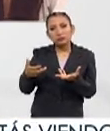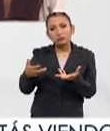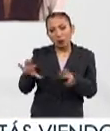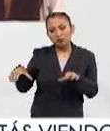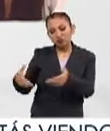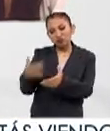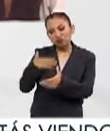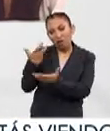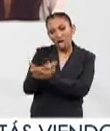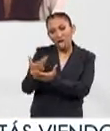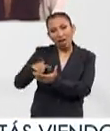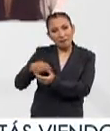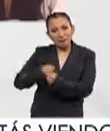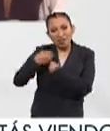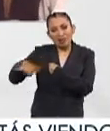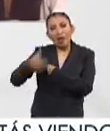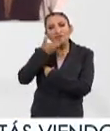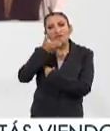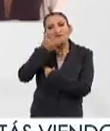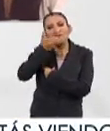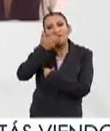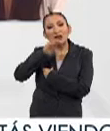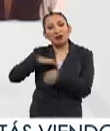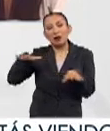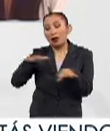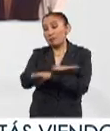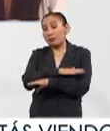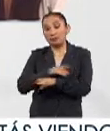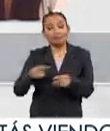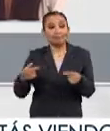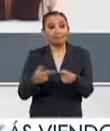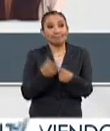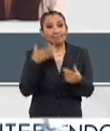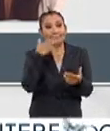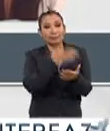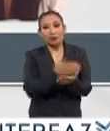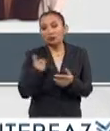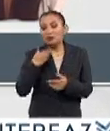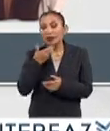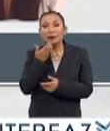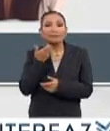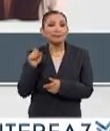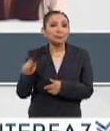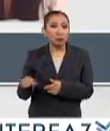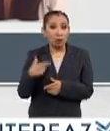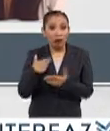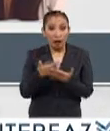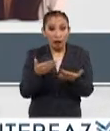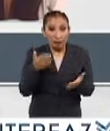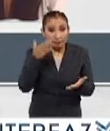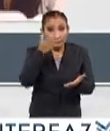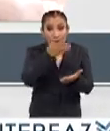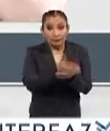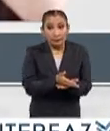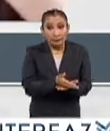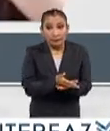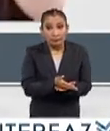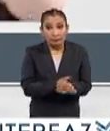espacio de confort, ¿no? Así es. Exactamente, de la zona de confort en donde estamos ahora sí que